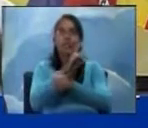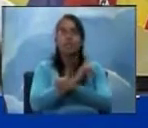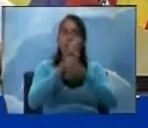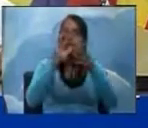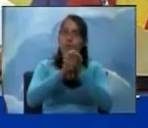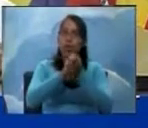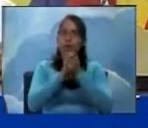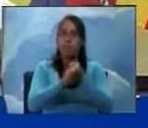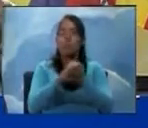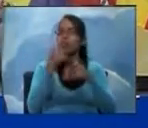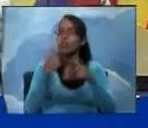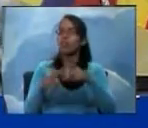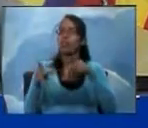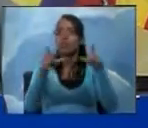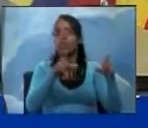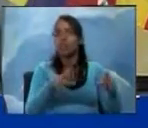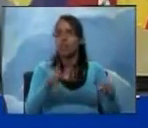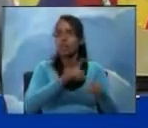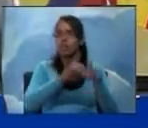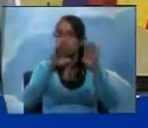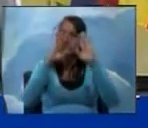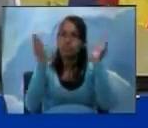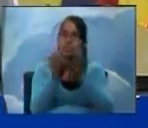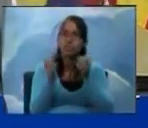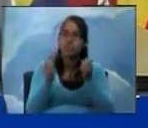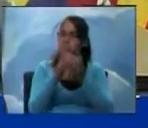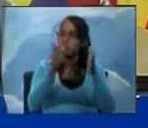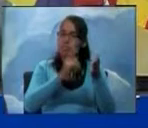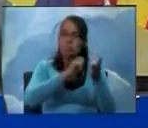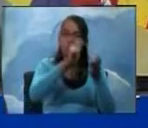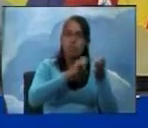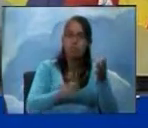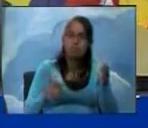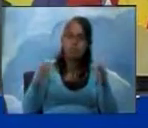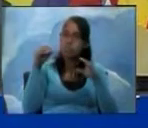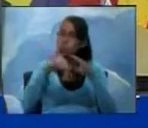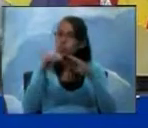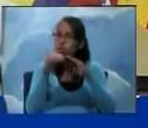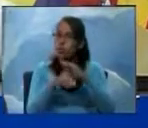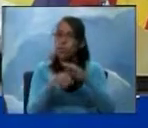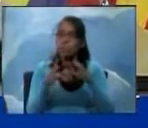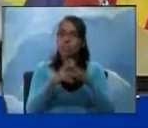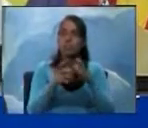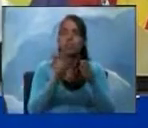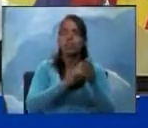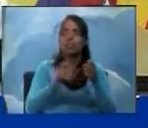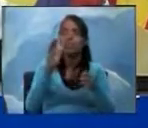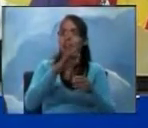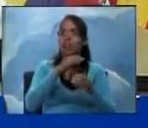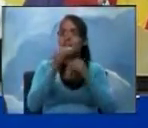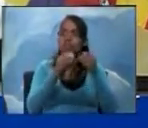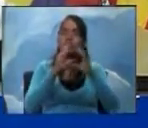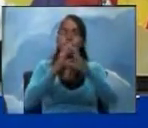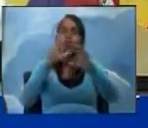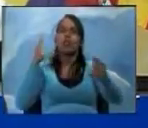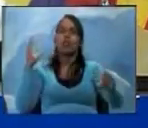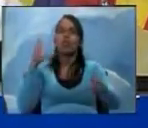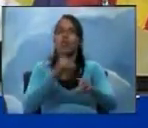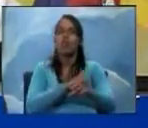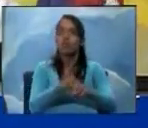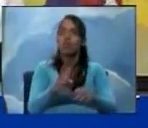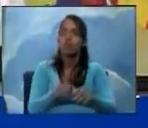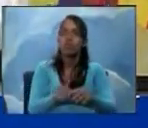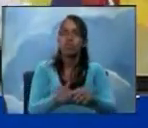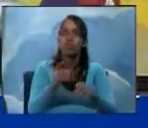tus amigos a cualquier parte, sin papel, sin sobre, sin la molestia de estar haciendo cola en un